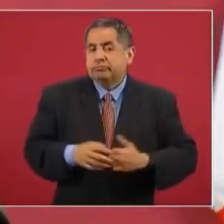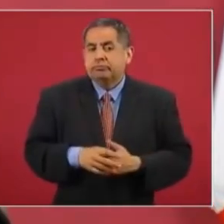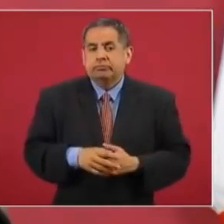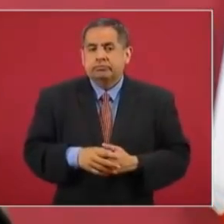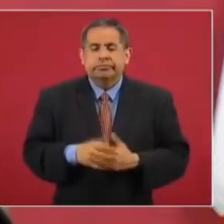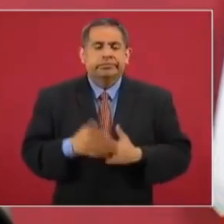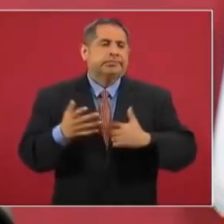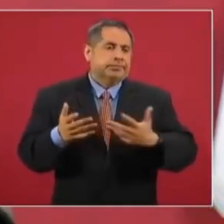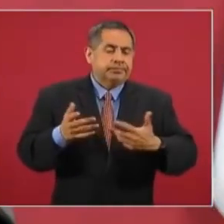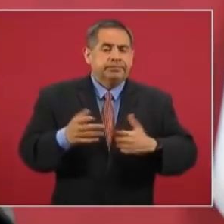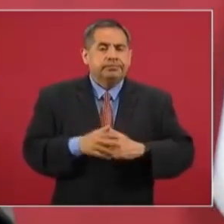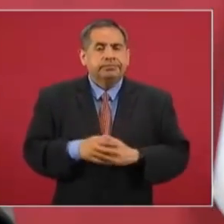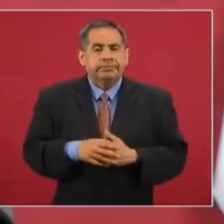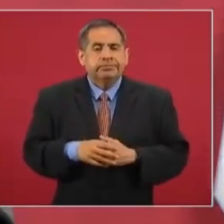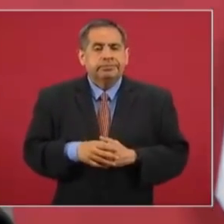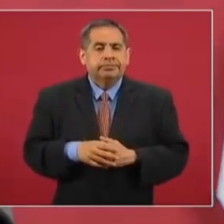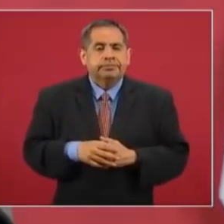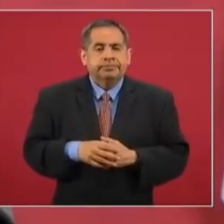Entonces,